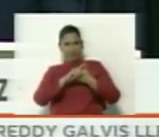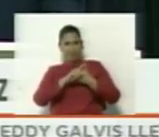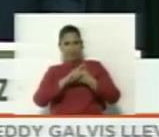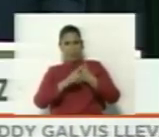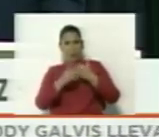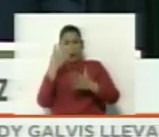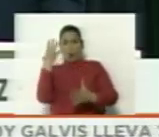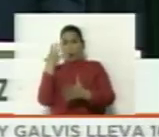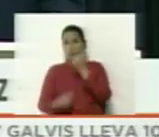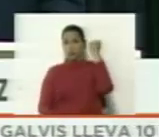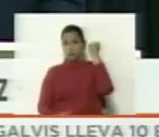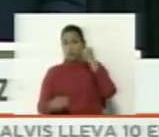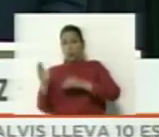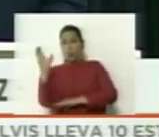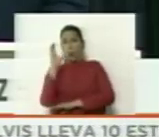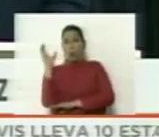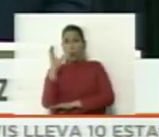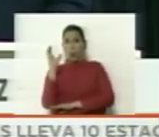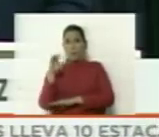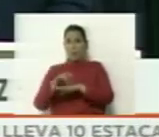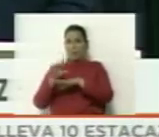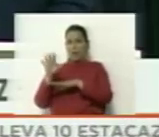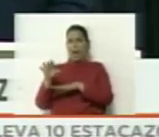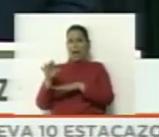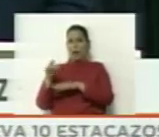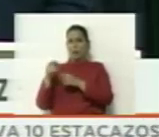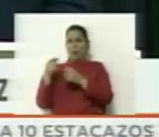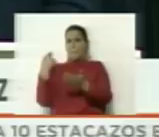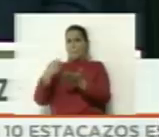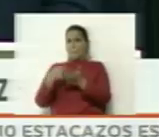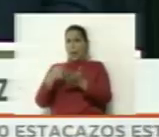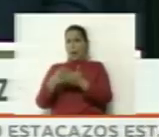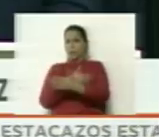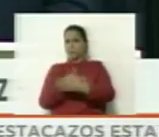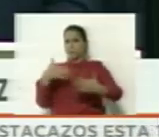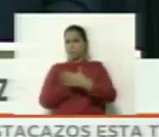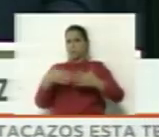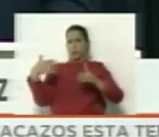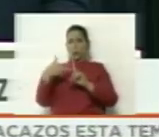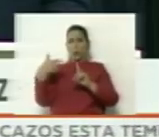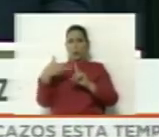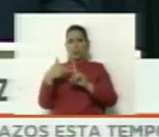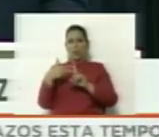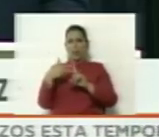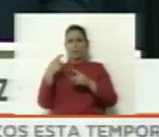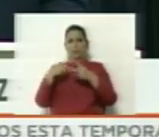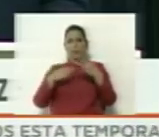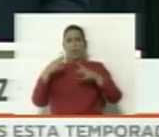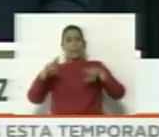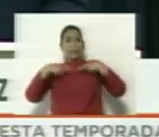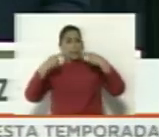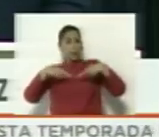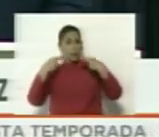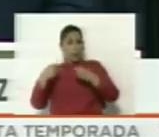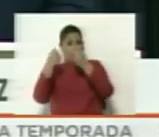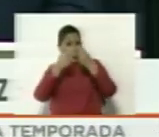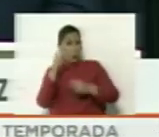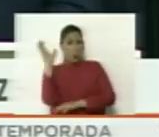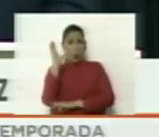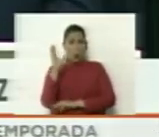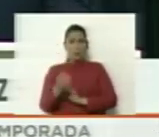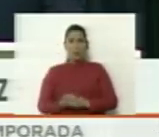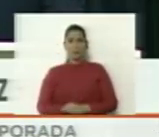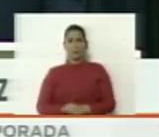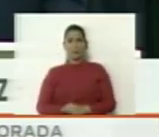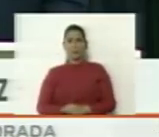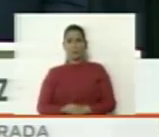fue de Colombia dejando una deuda millonaria en hoteles y en restaurantes costosos allá en Colombia. Porque